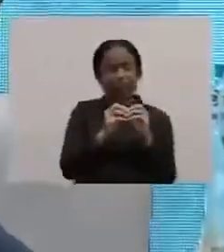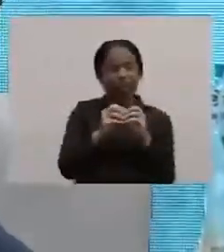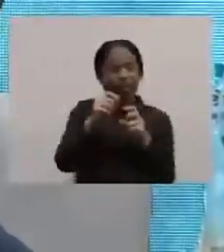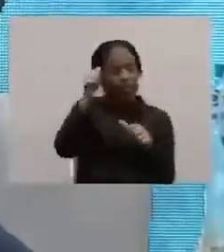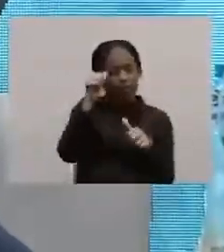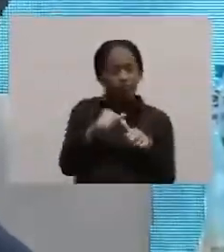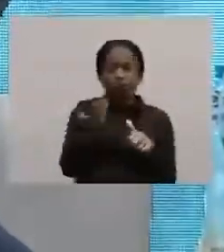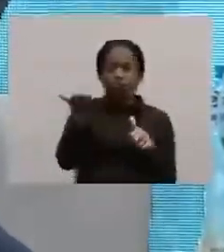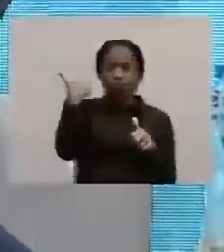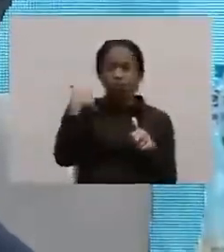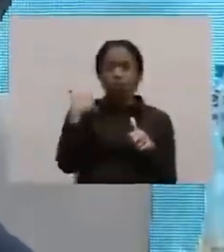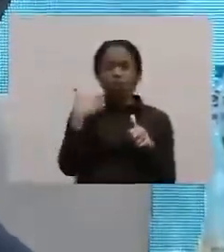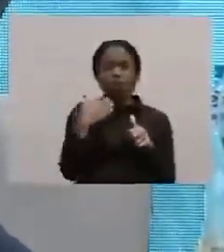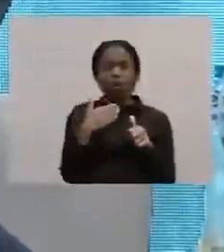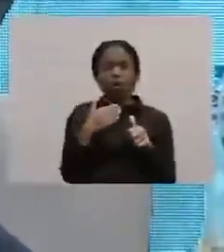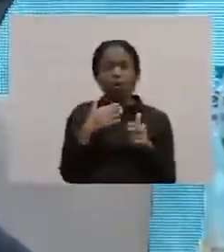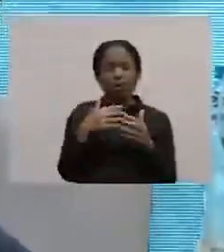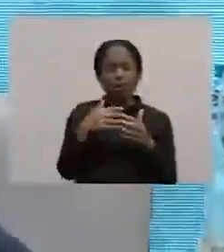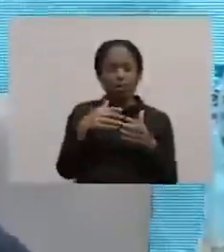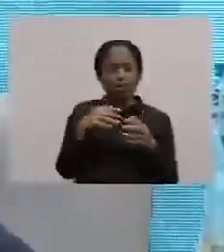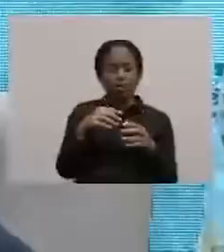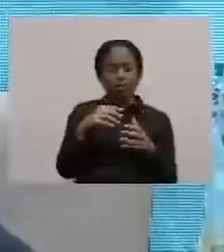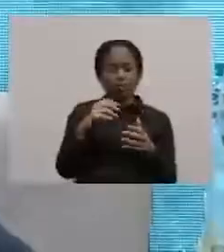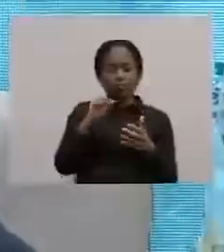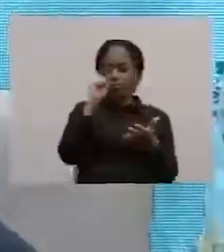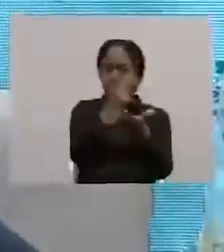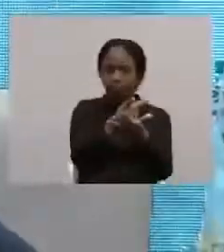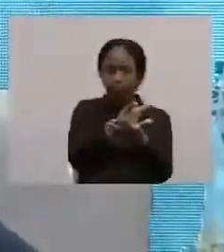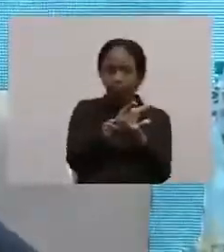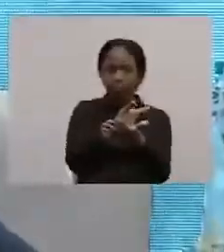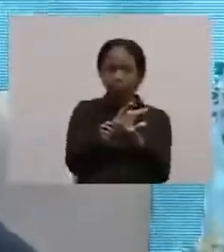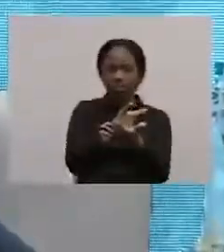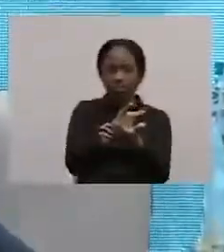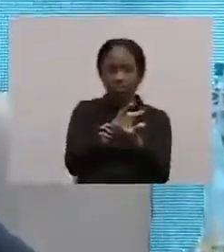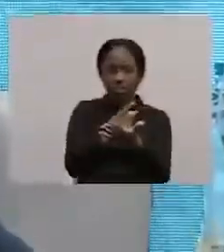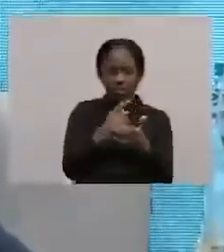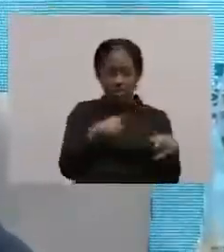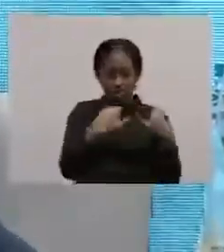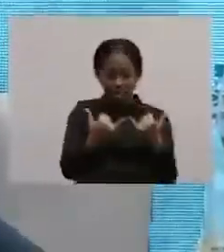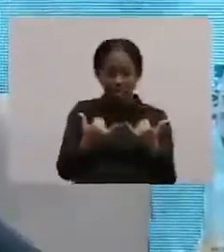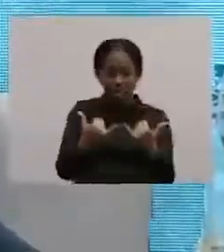la antes de la aprobación de del tollo que tenemos hoy,